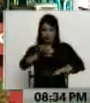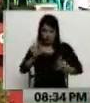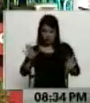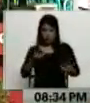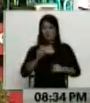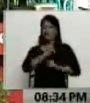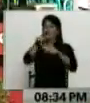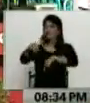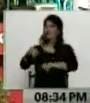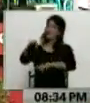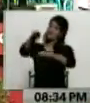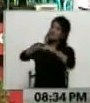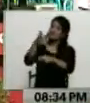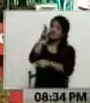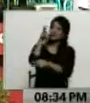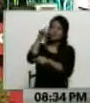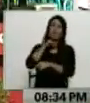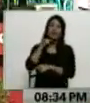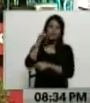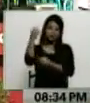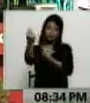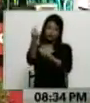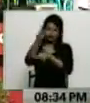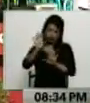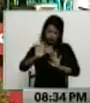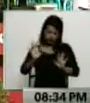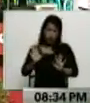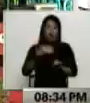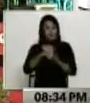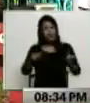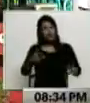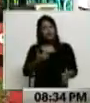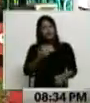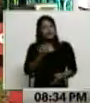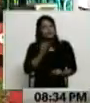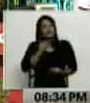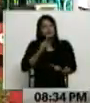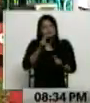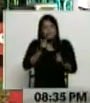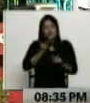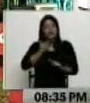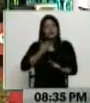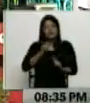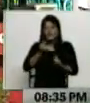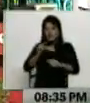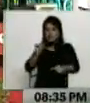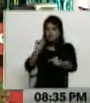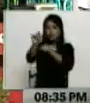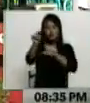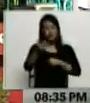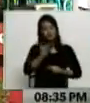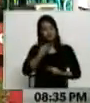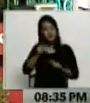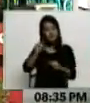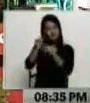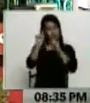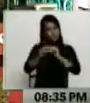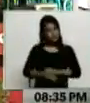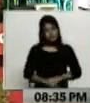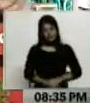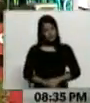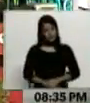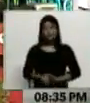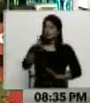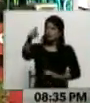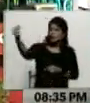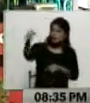voy a ir una misa con ninguno de ellos pero verdad que provoca provoca verdad pararse una me di e señor